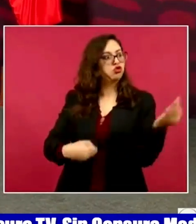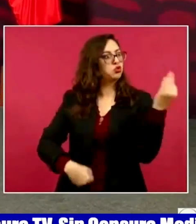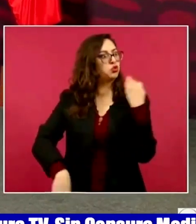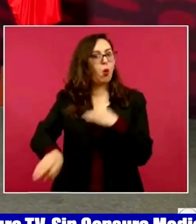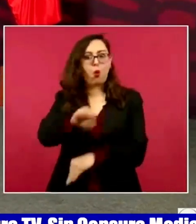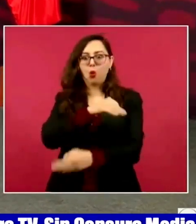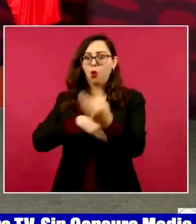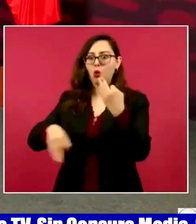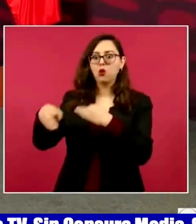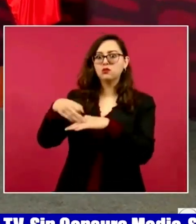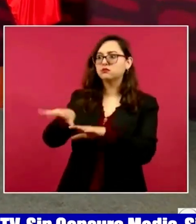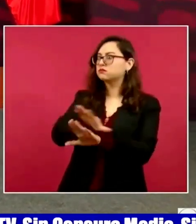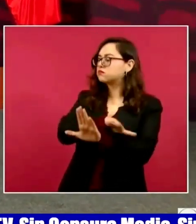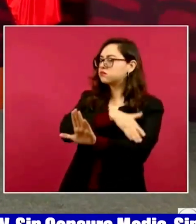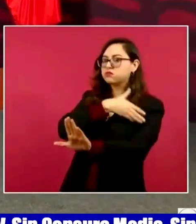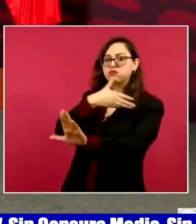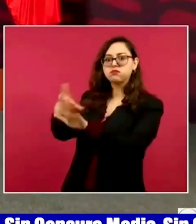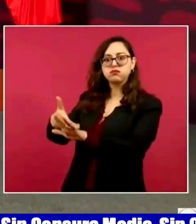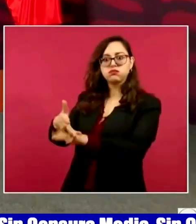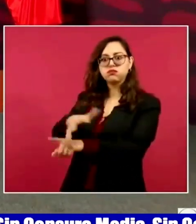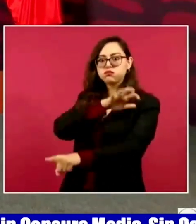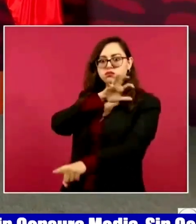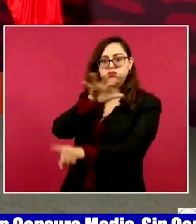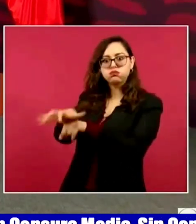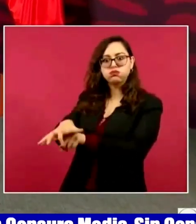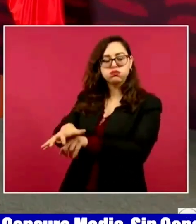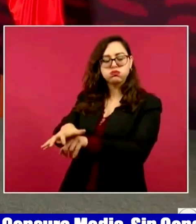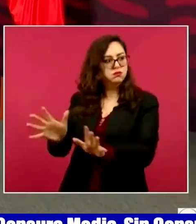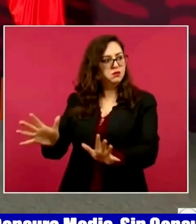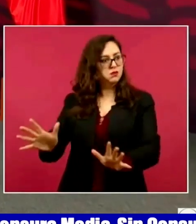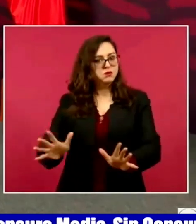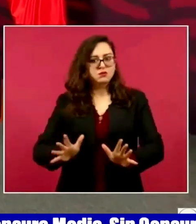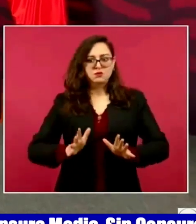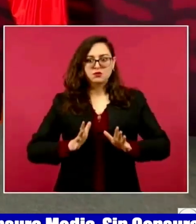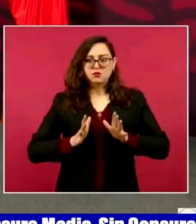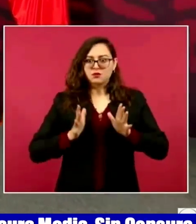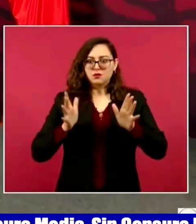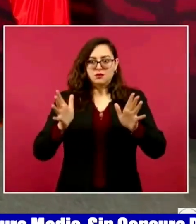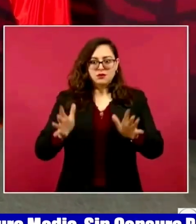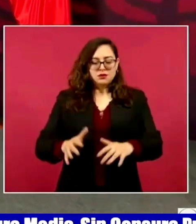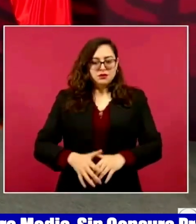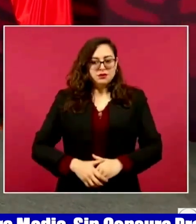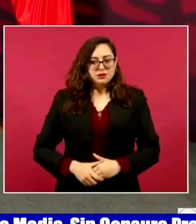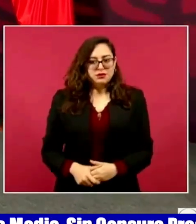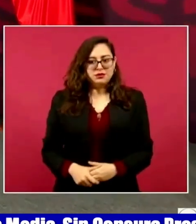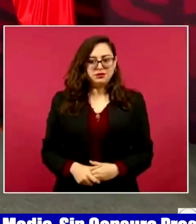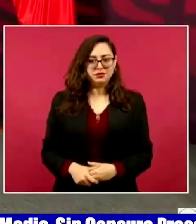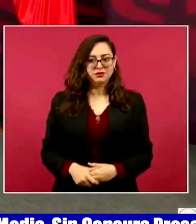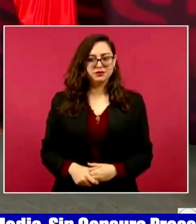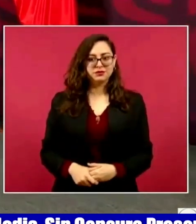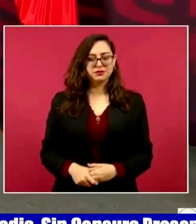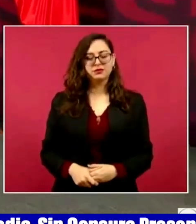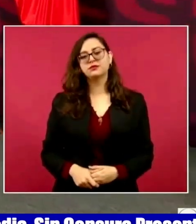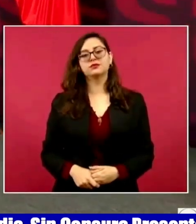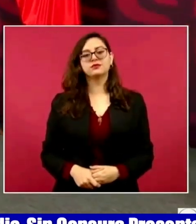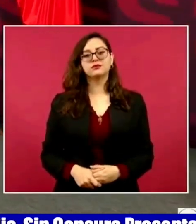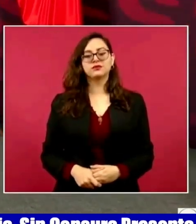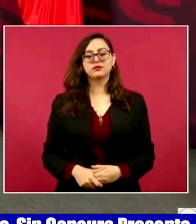ahí. Hace como 3 días hubo una resolución de